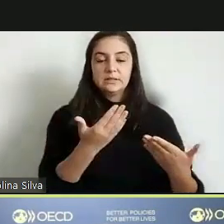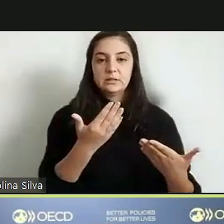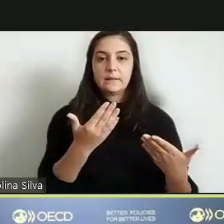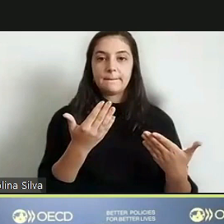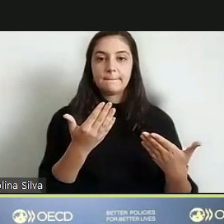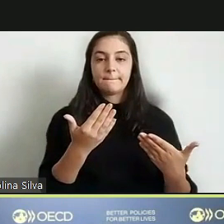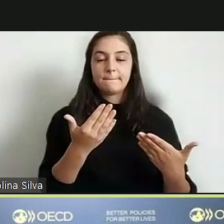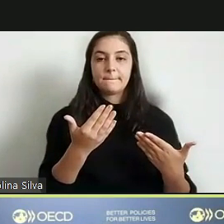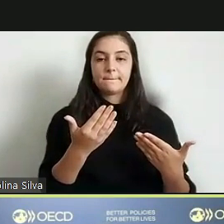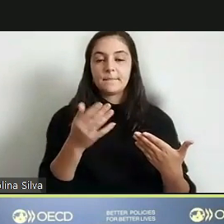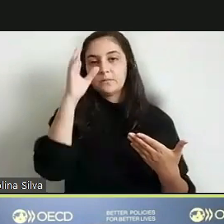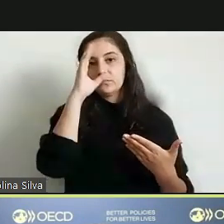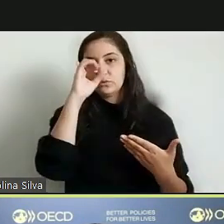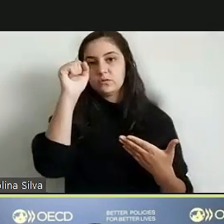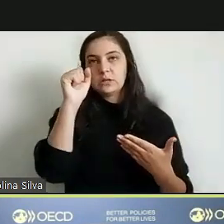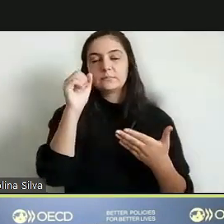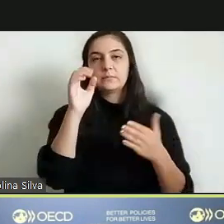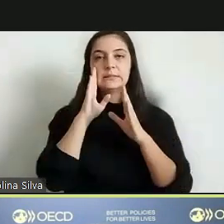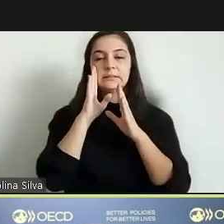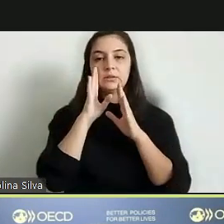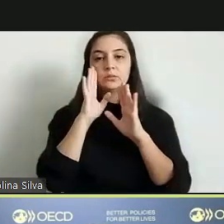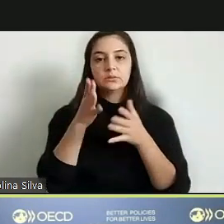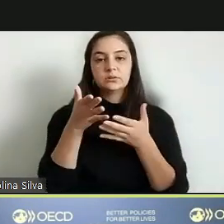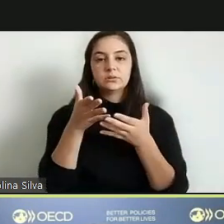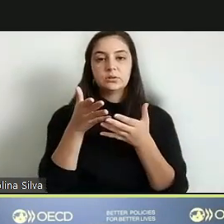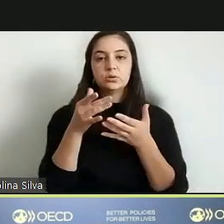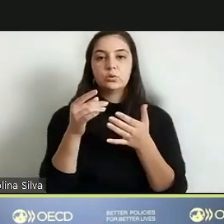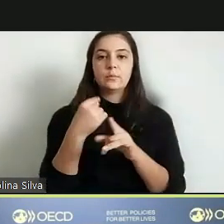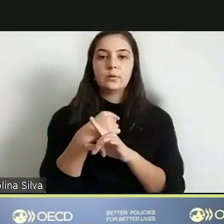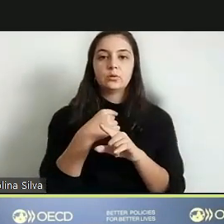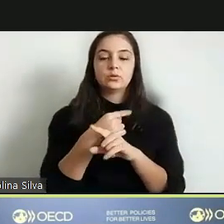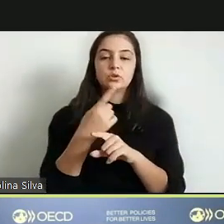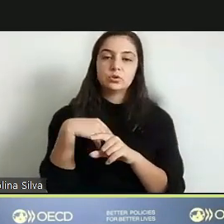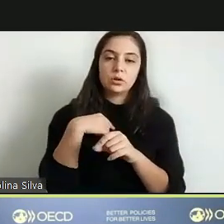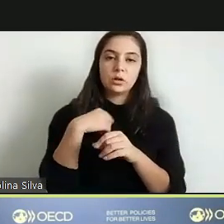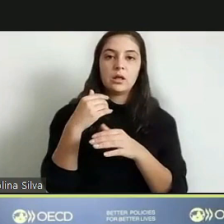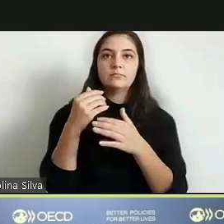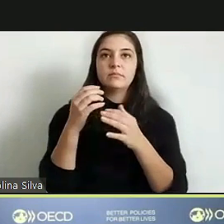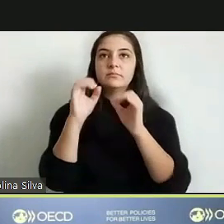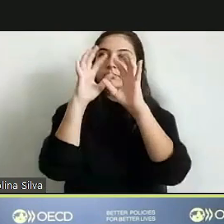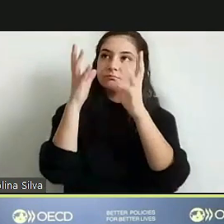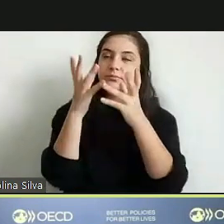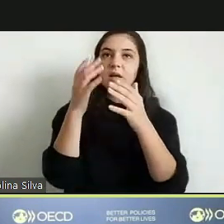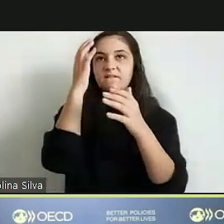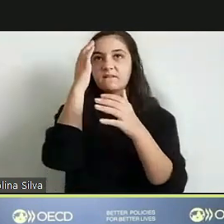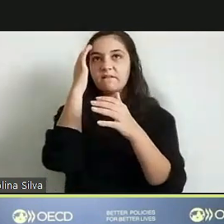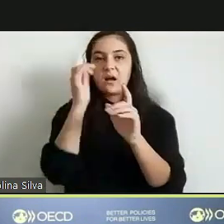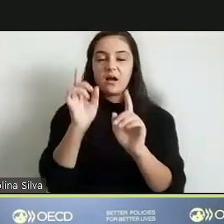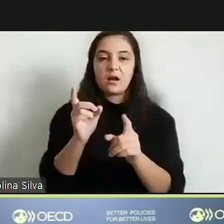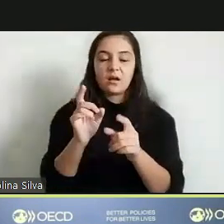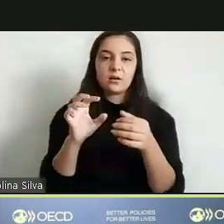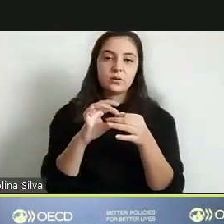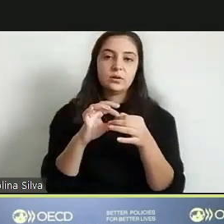gobiernos deben prestar atención en cuanto a lo que son los estándares y las varas, las expectativas en cuanto a